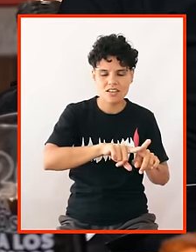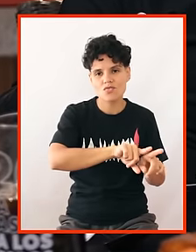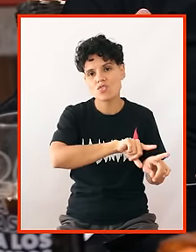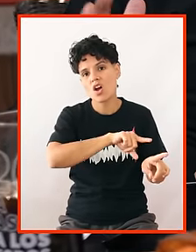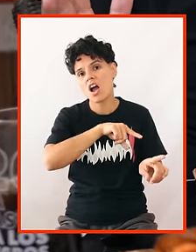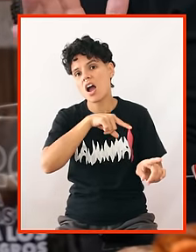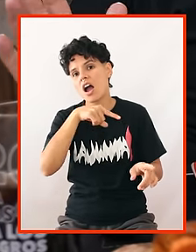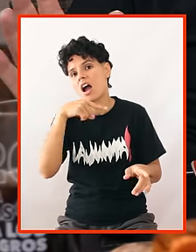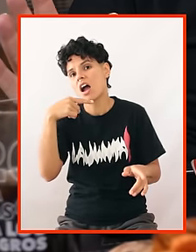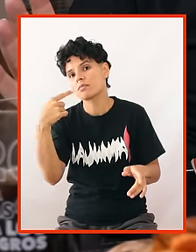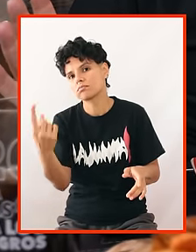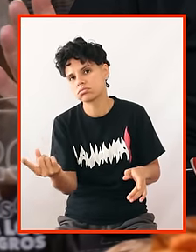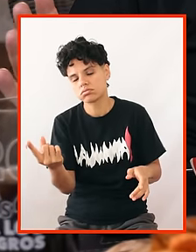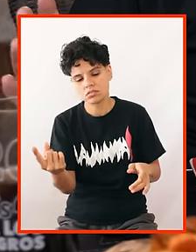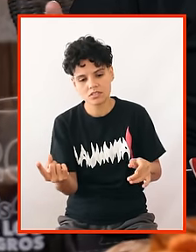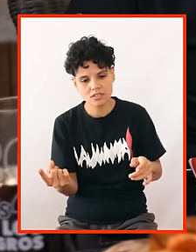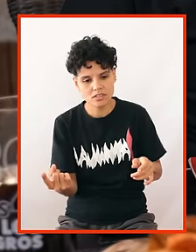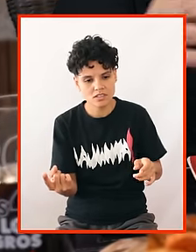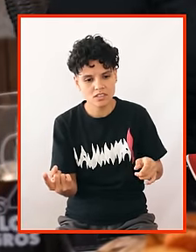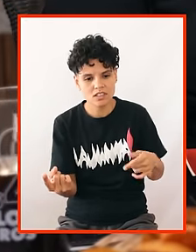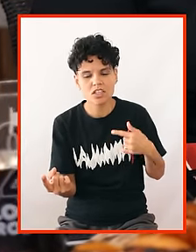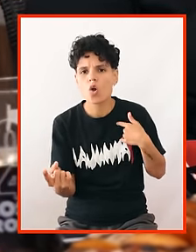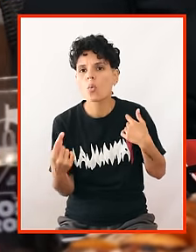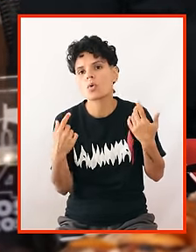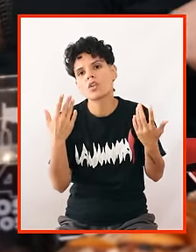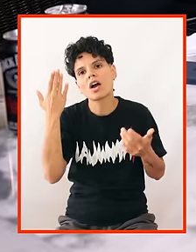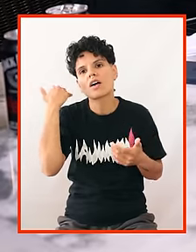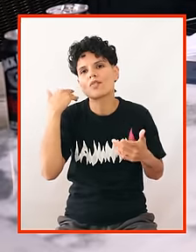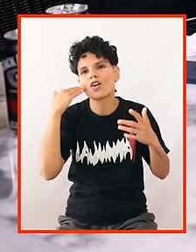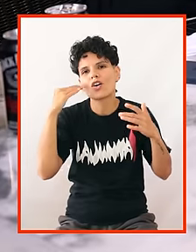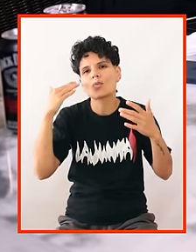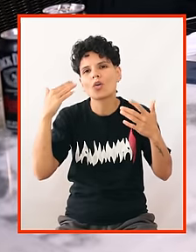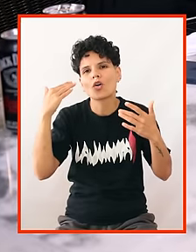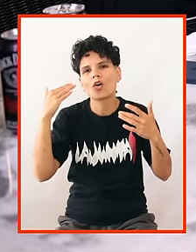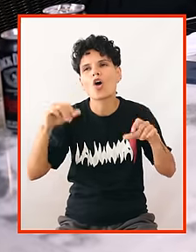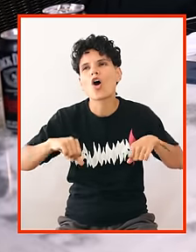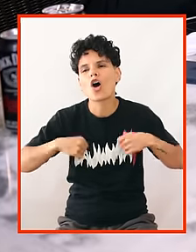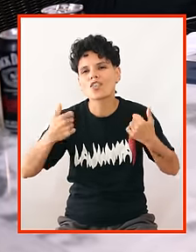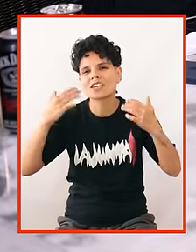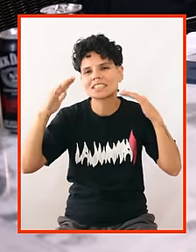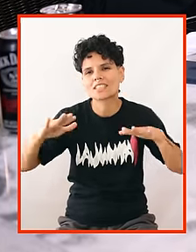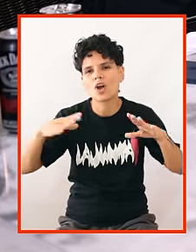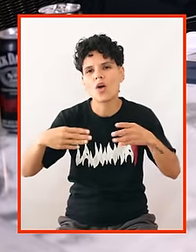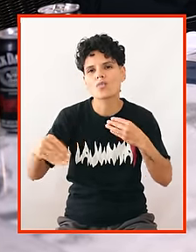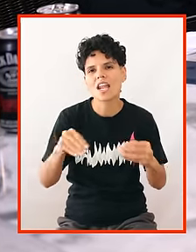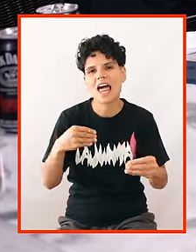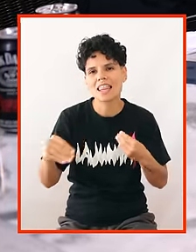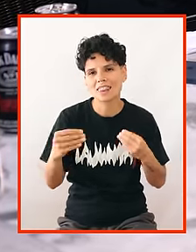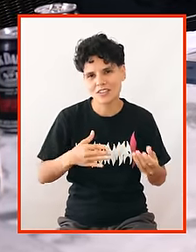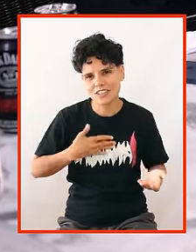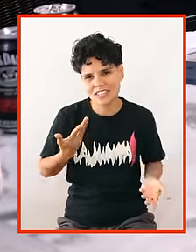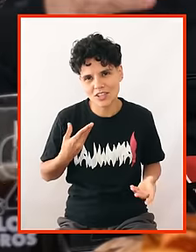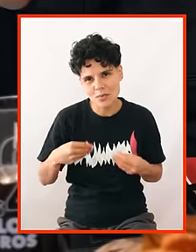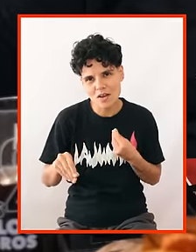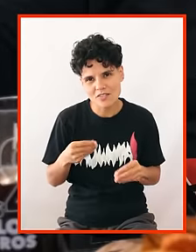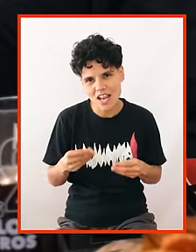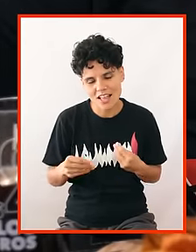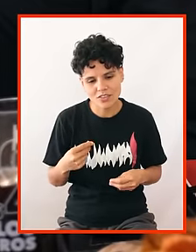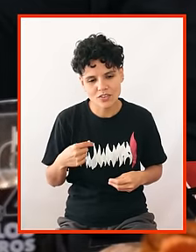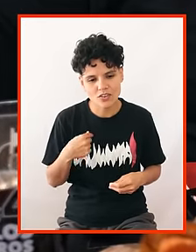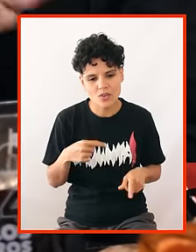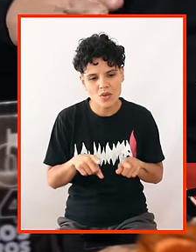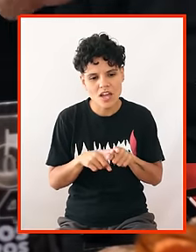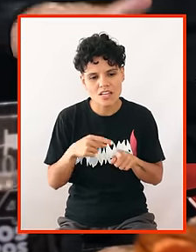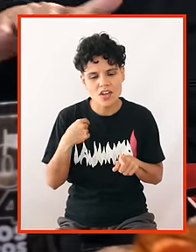Y era el hombre del y me salvó. ¿Sabes qué me salvó? Que me como que me di vuelta. La mochila. Cuando uno es chico es como más. Más blando. Más blando. Y caí